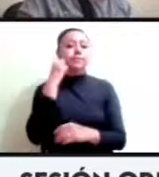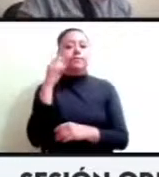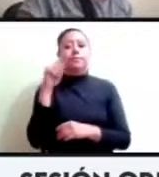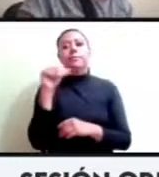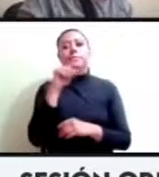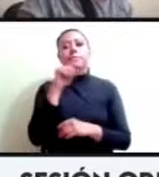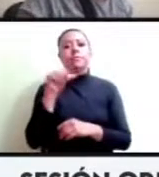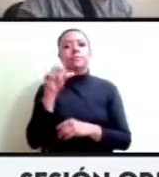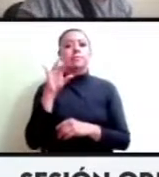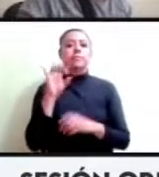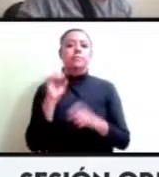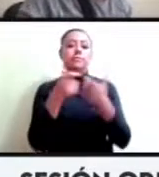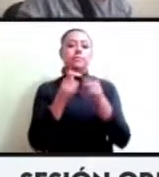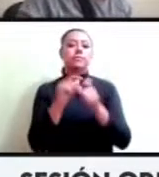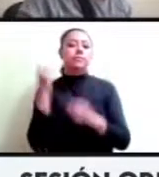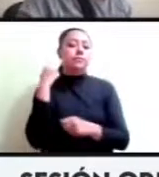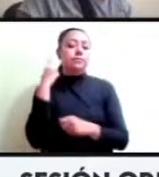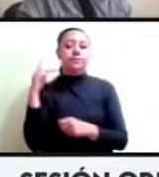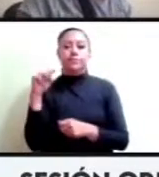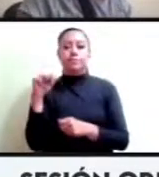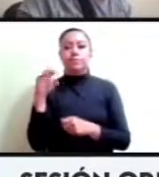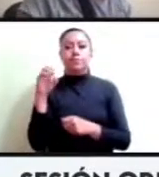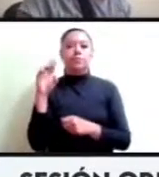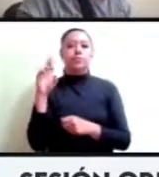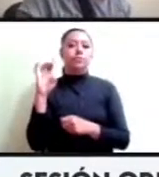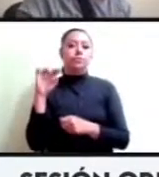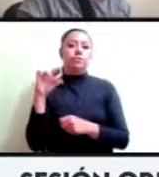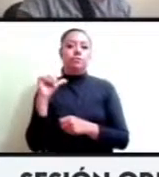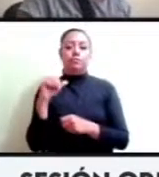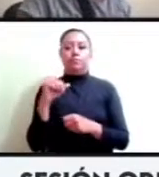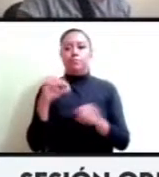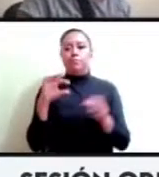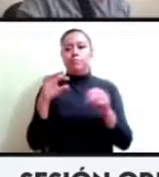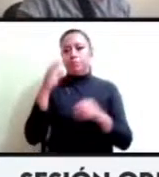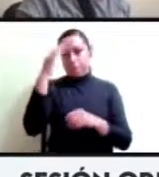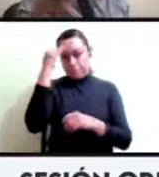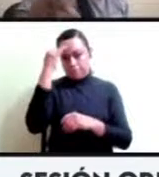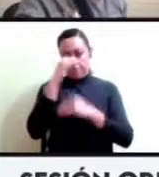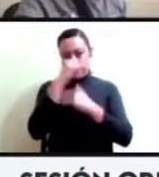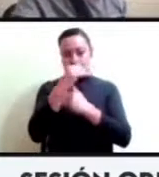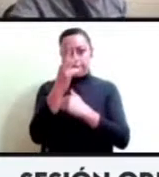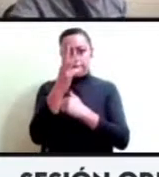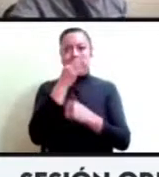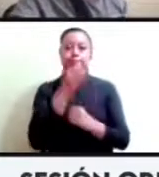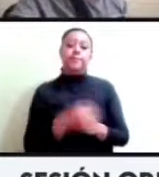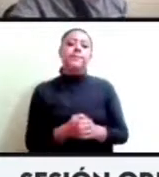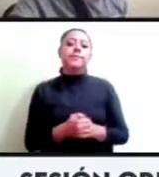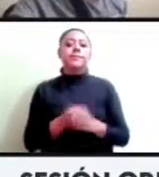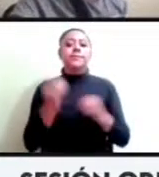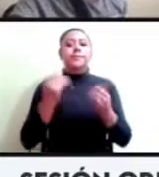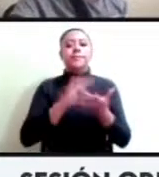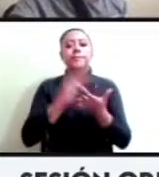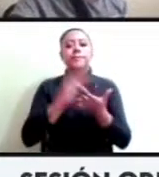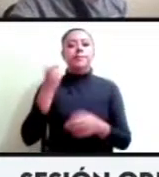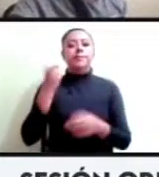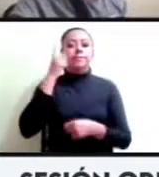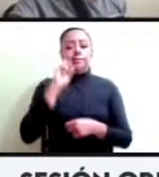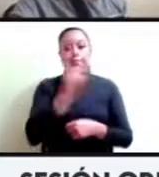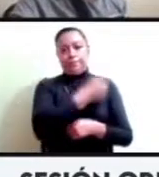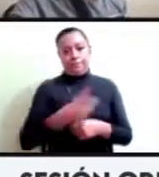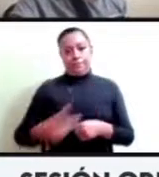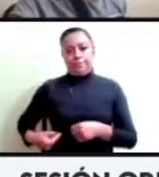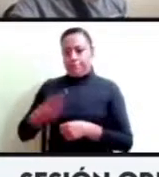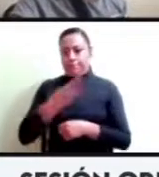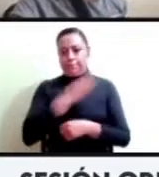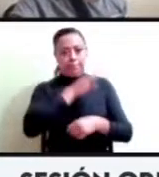Morena, hasta por 3 minutos. Adelante, diputado. Muchas gracias, diputada presidenta. Buenos días a todos y a todos